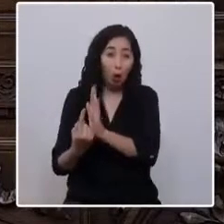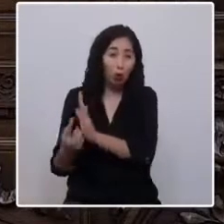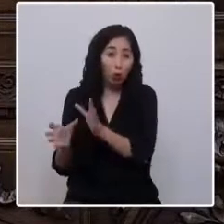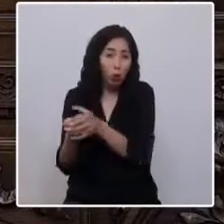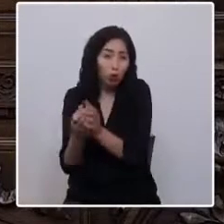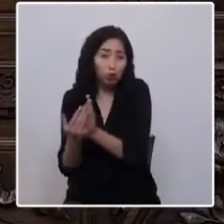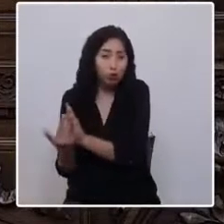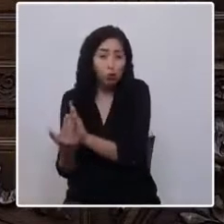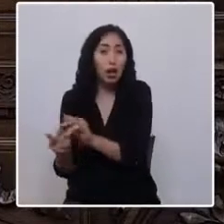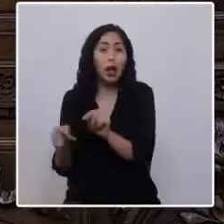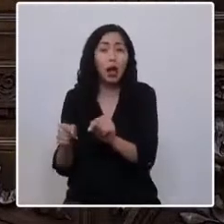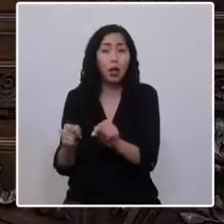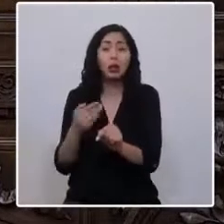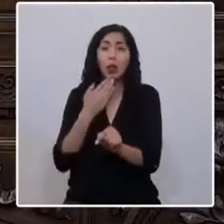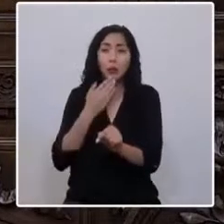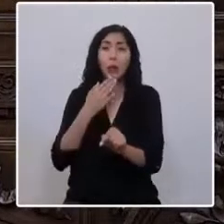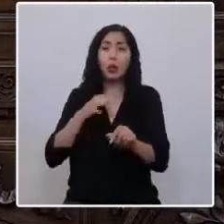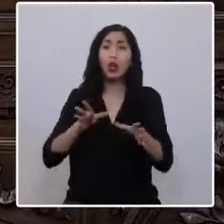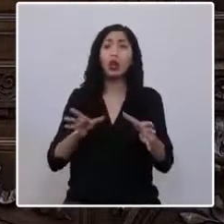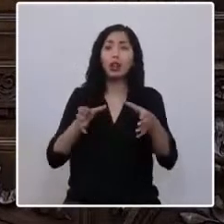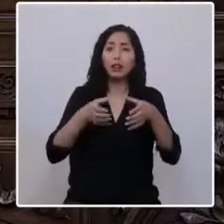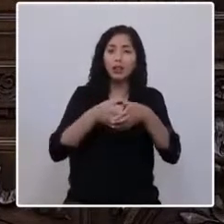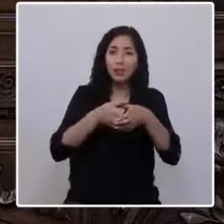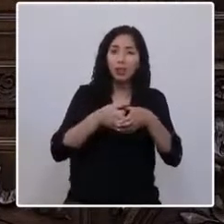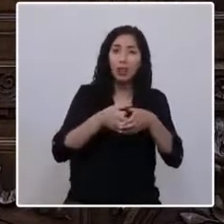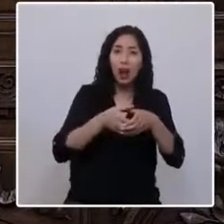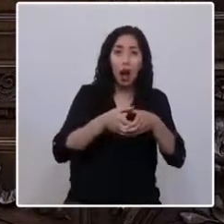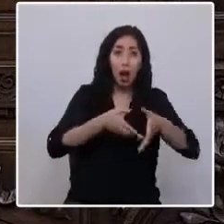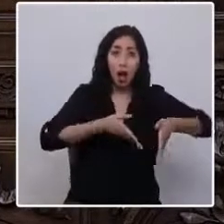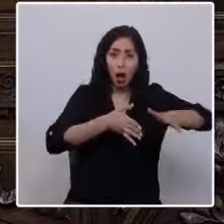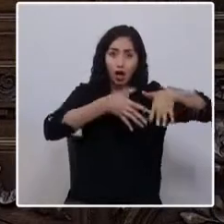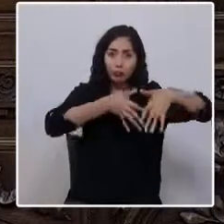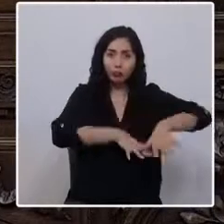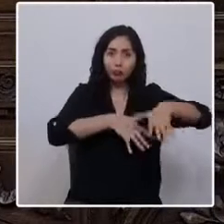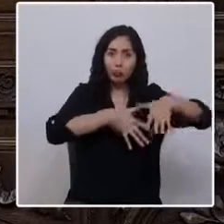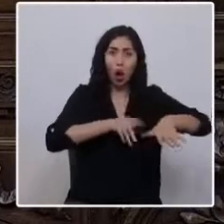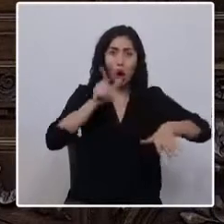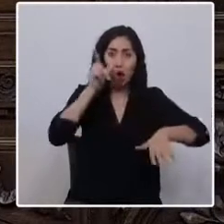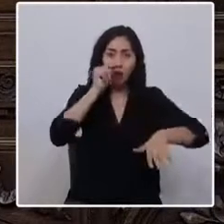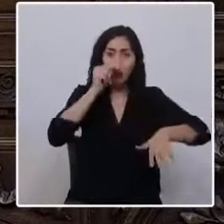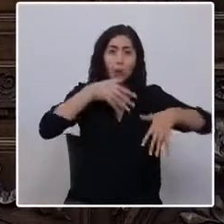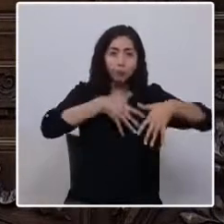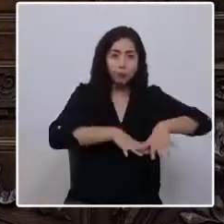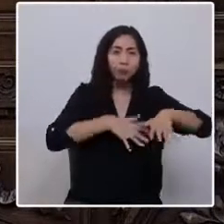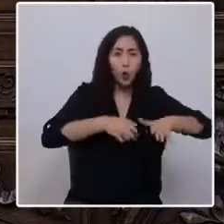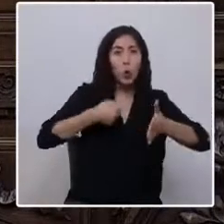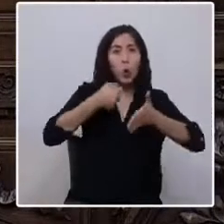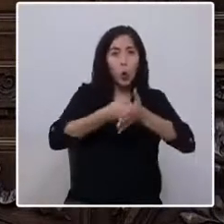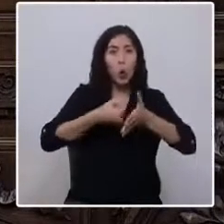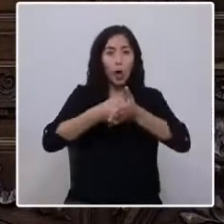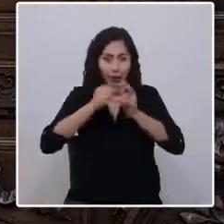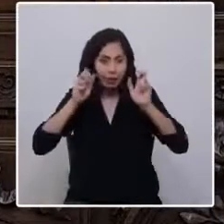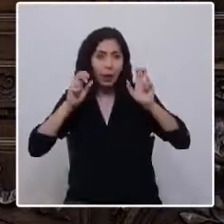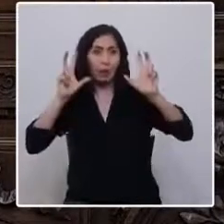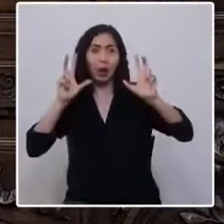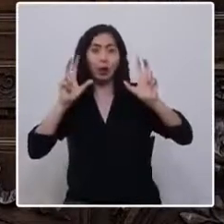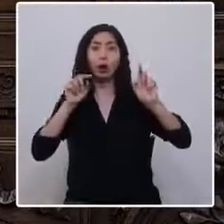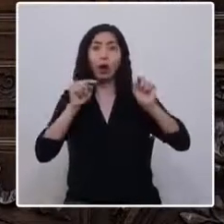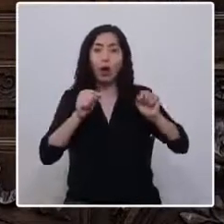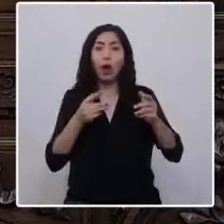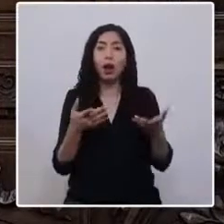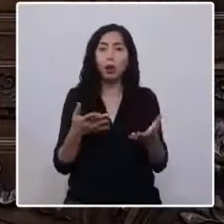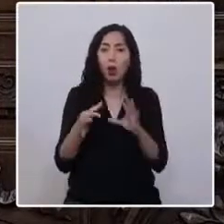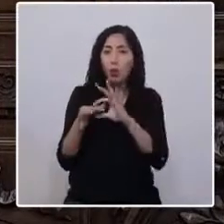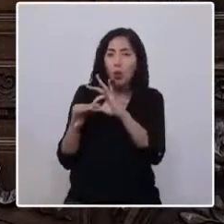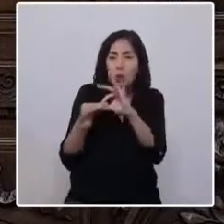por organizaciones que estuvieron en las calles de octubre, peleando por un revuelto despertar de un sempiterno letargo, al que nos sumieron décadas